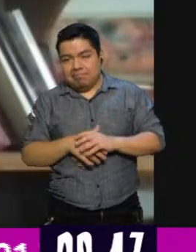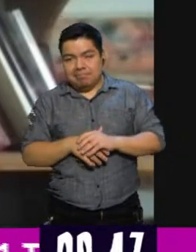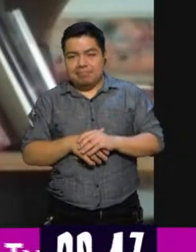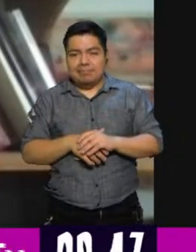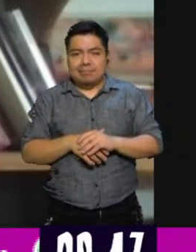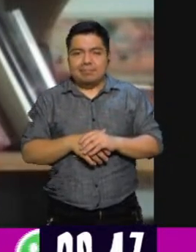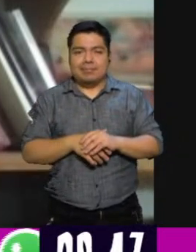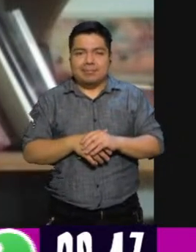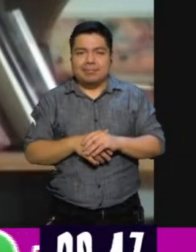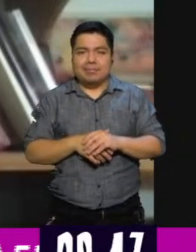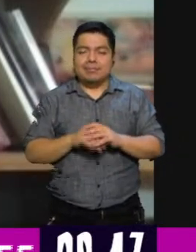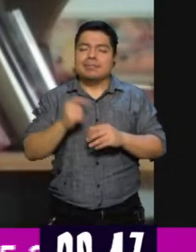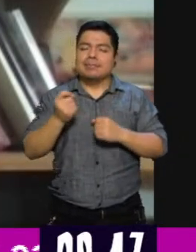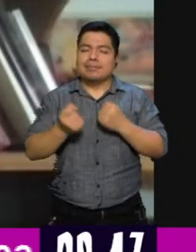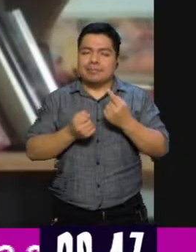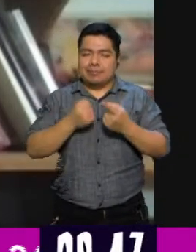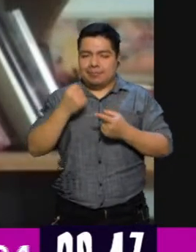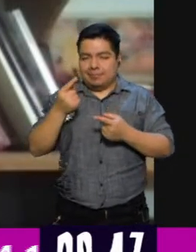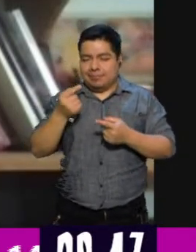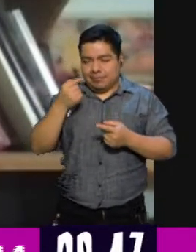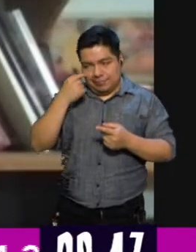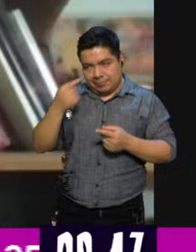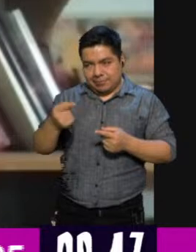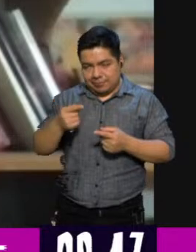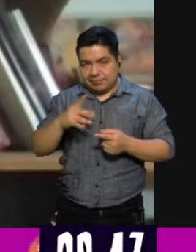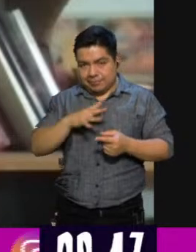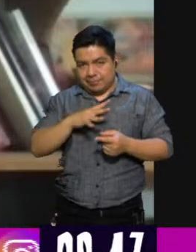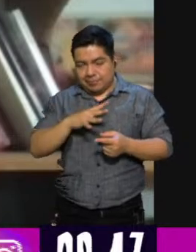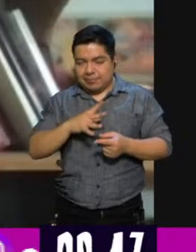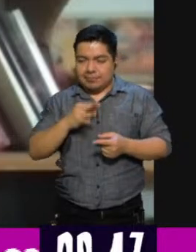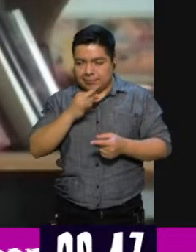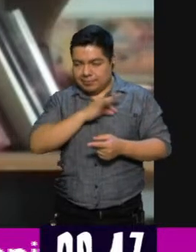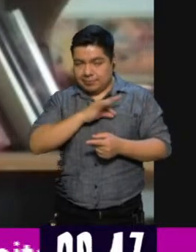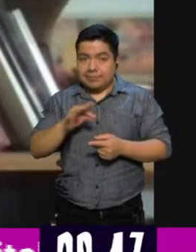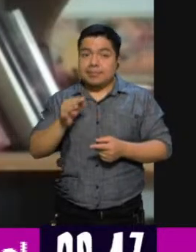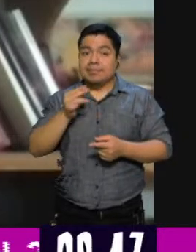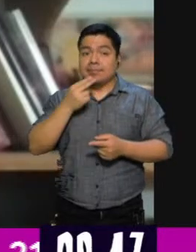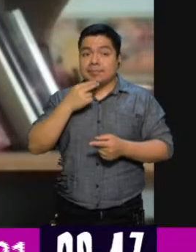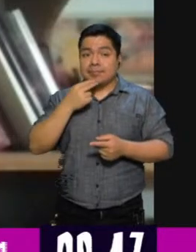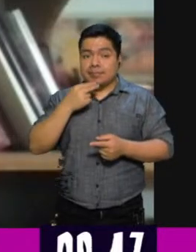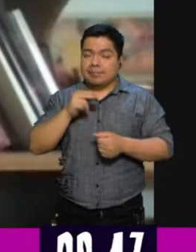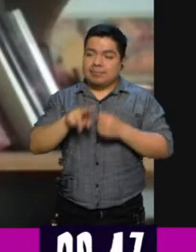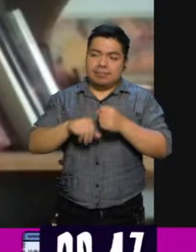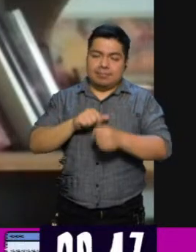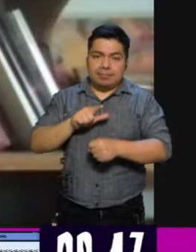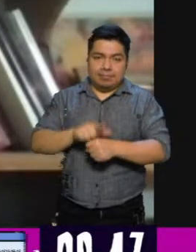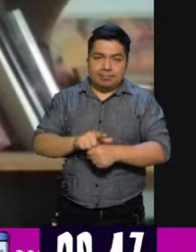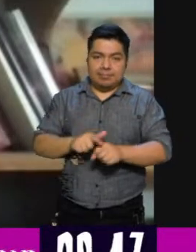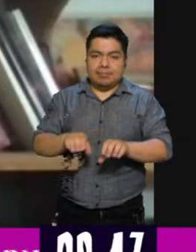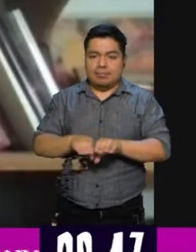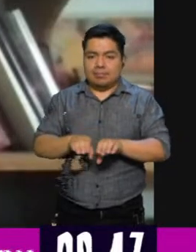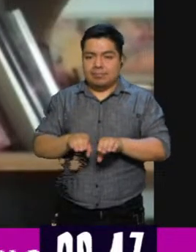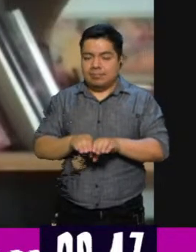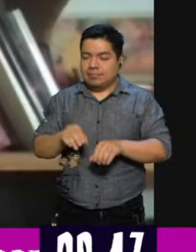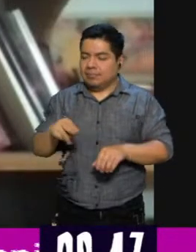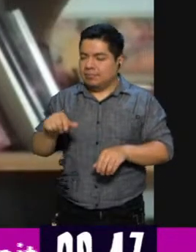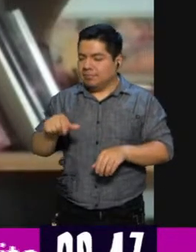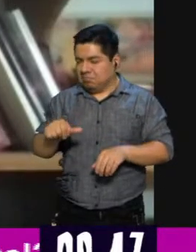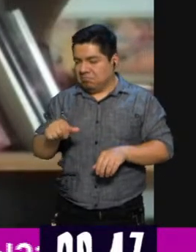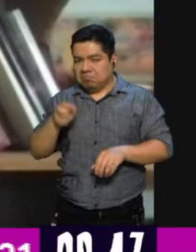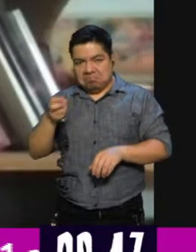no, pero lo que sí es que sí se podía usar, sí podías utilizar, y era muy común, unas notas. Eso